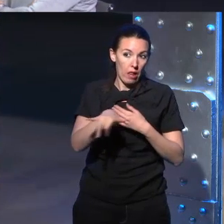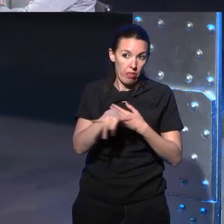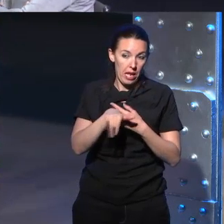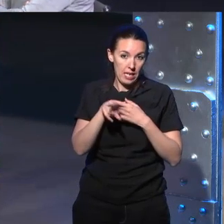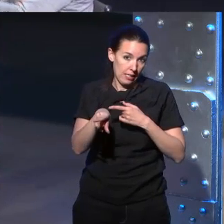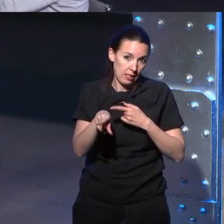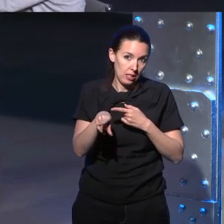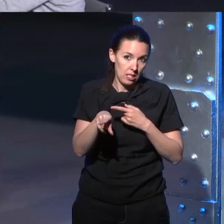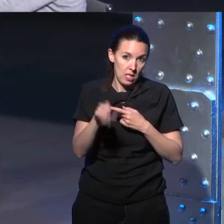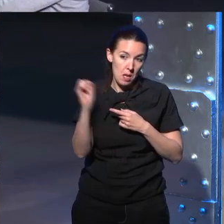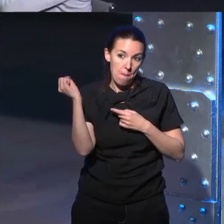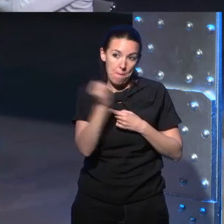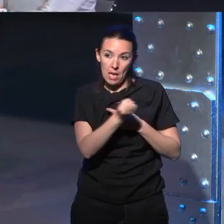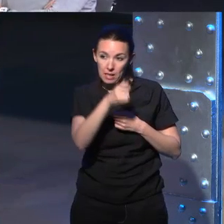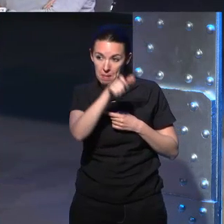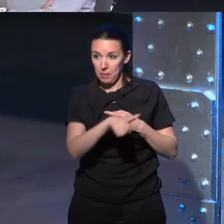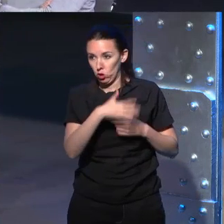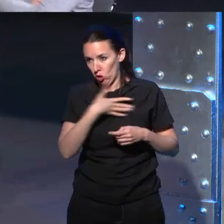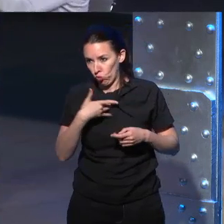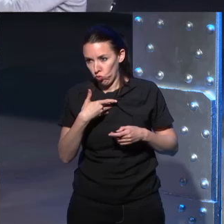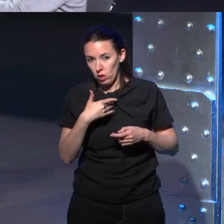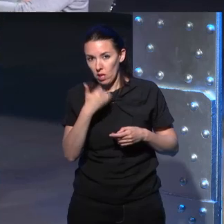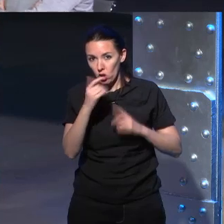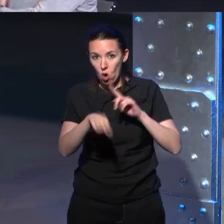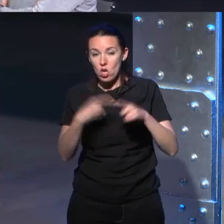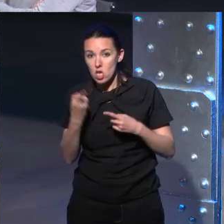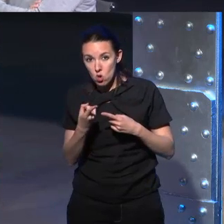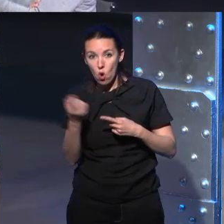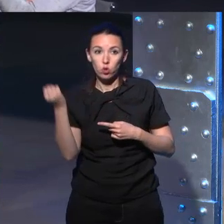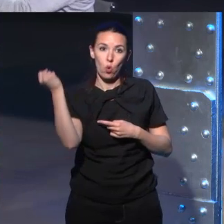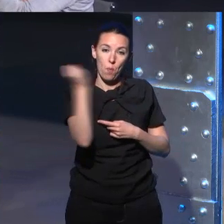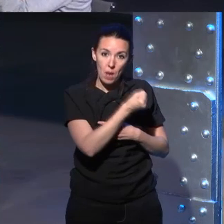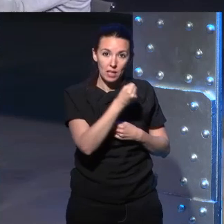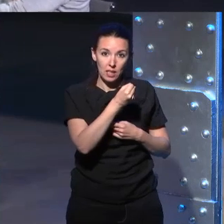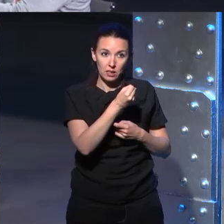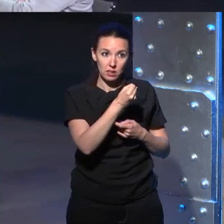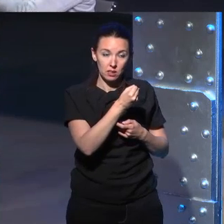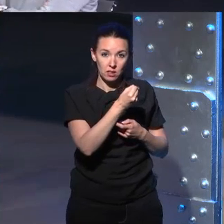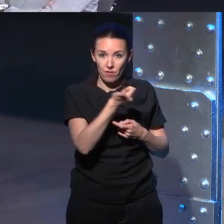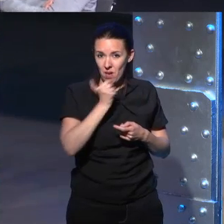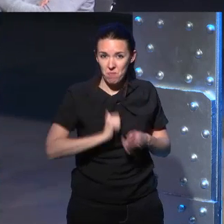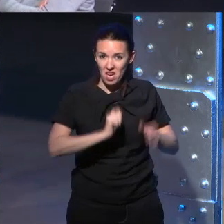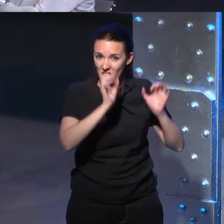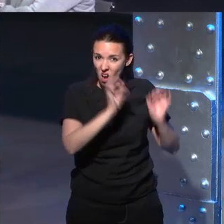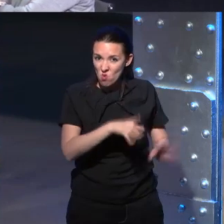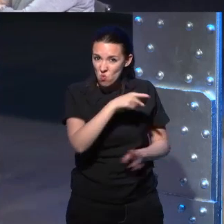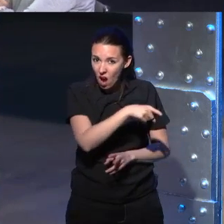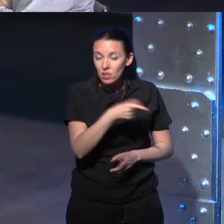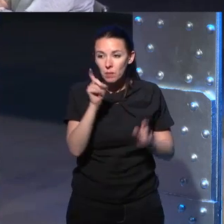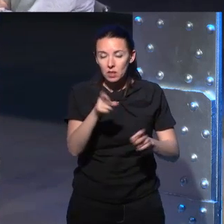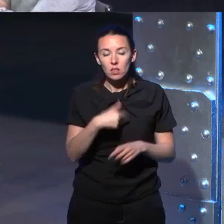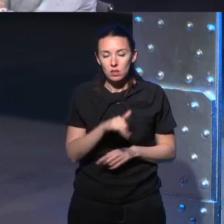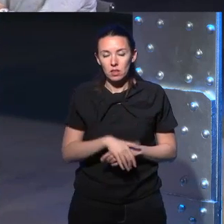ti mataba a un ser querido y tú luego le matabas a él, ibas a convertirte en una mierda como él? ¿También te lo enseñó a ti eso?